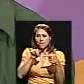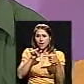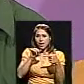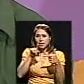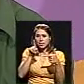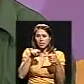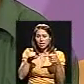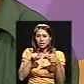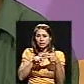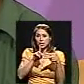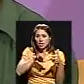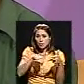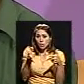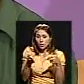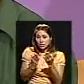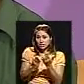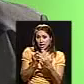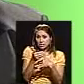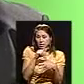¿se accede por la misma forma de las tres?